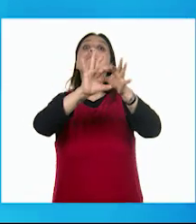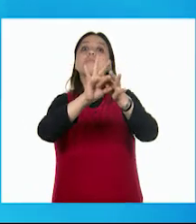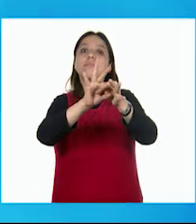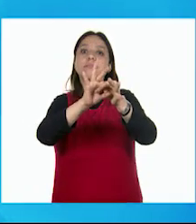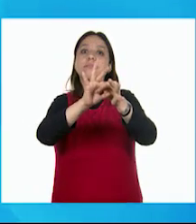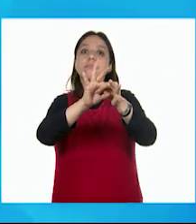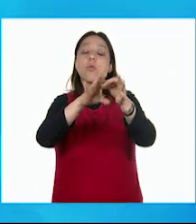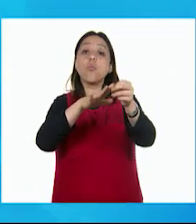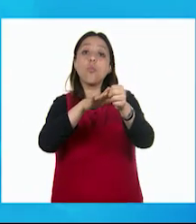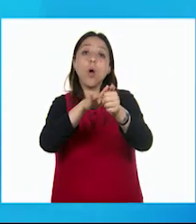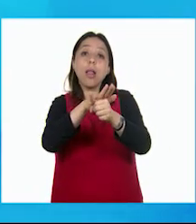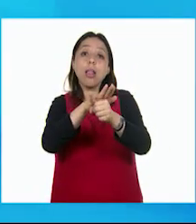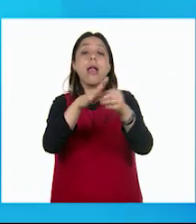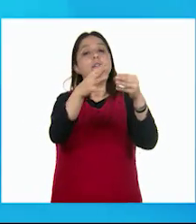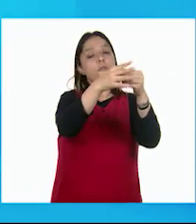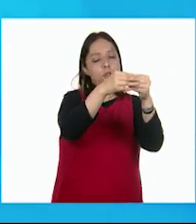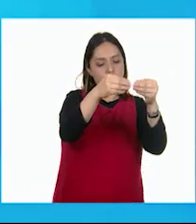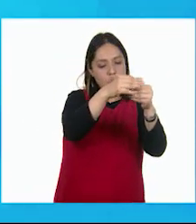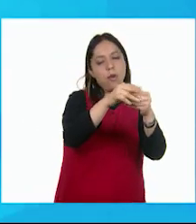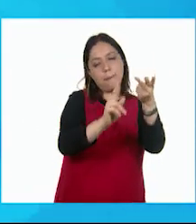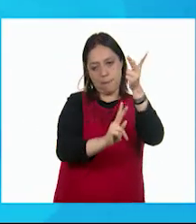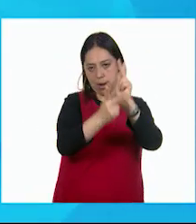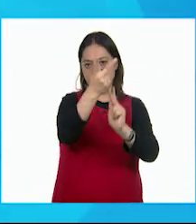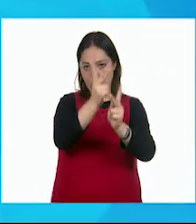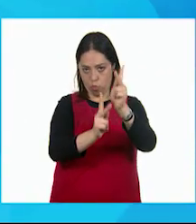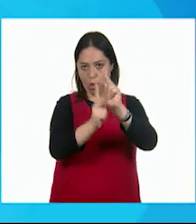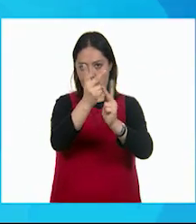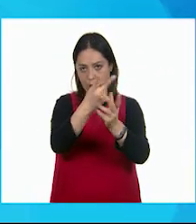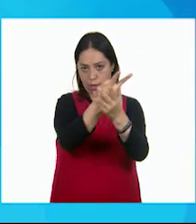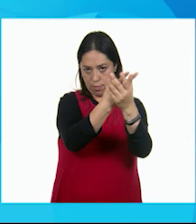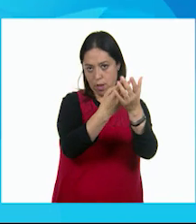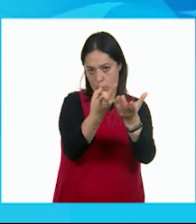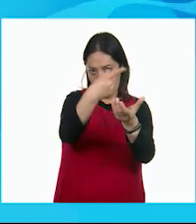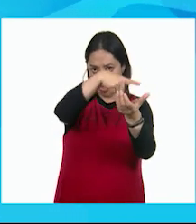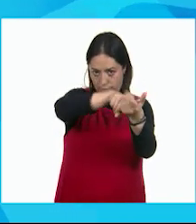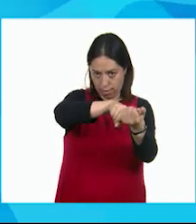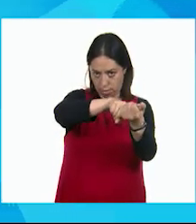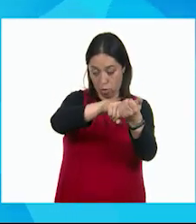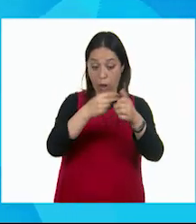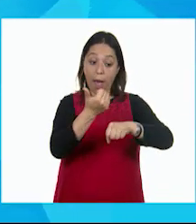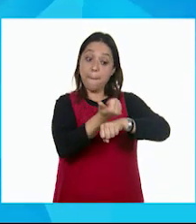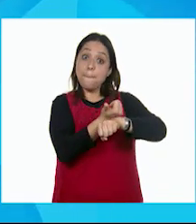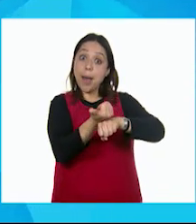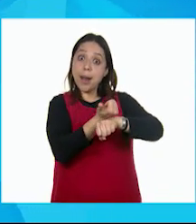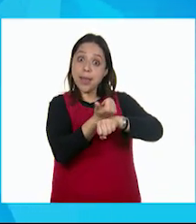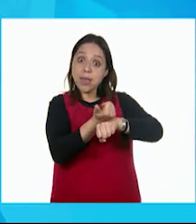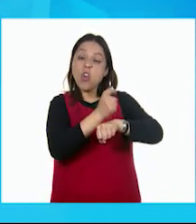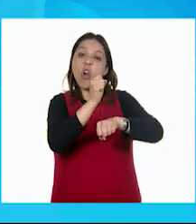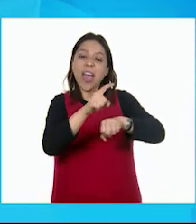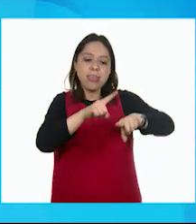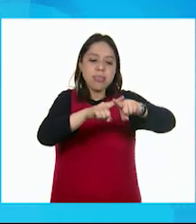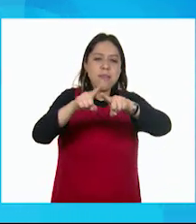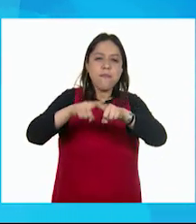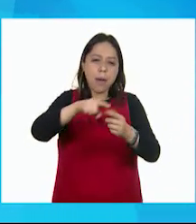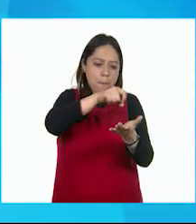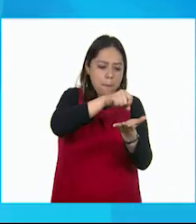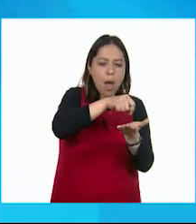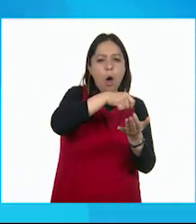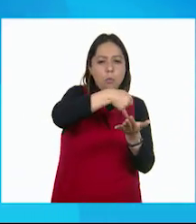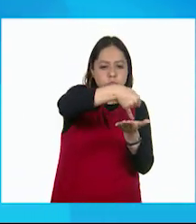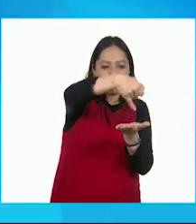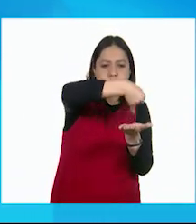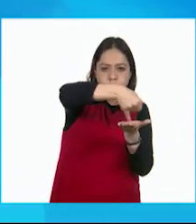frutas y verduras. El amarillo corresponde a cereales. Y el rojo